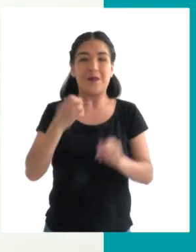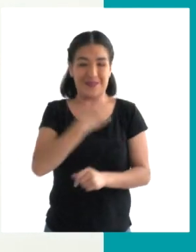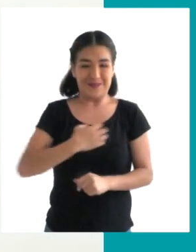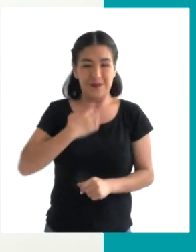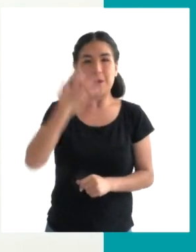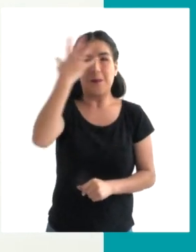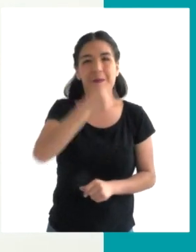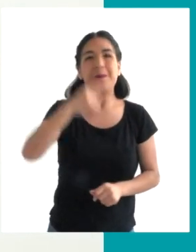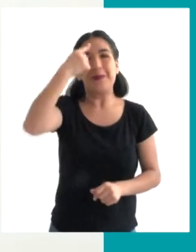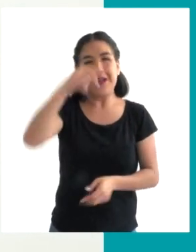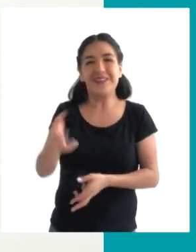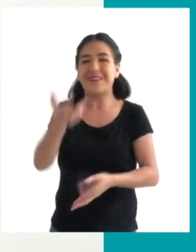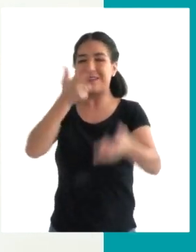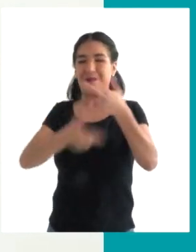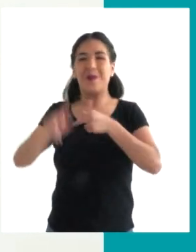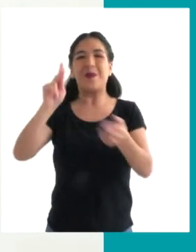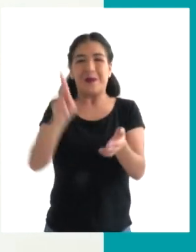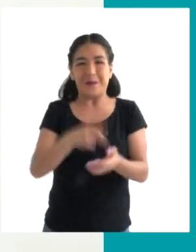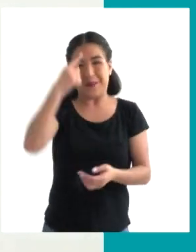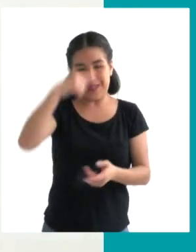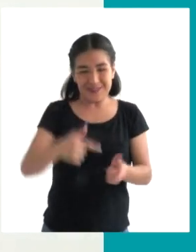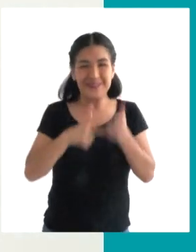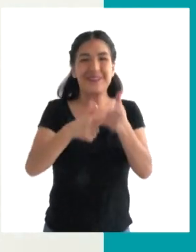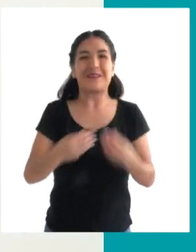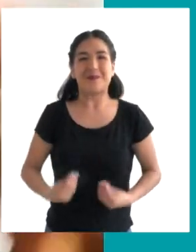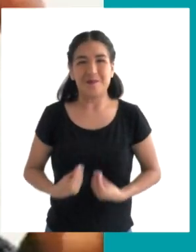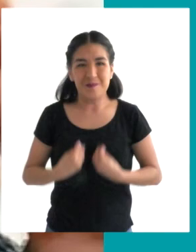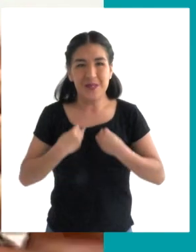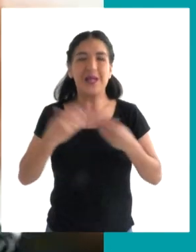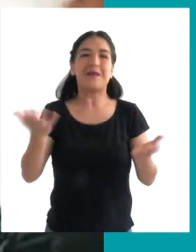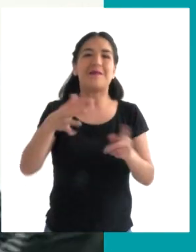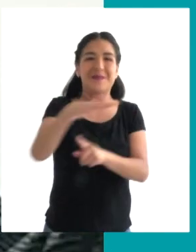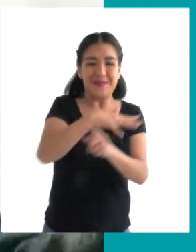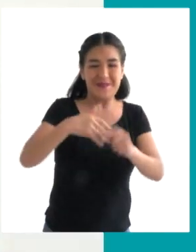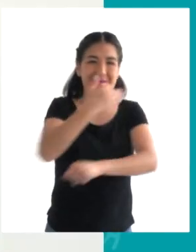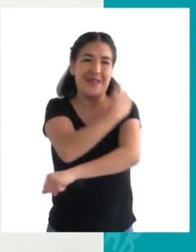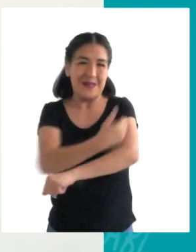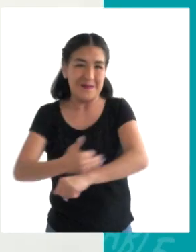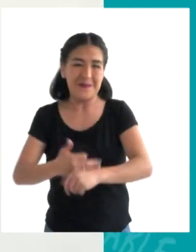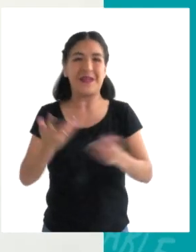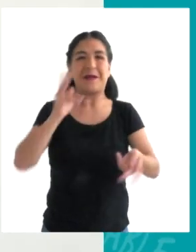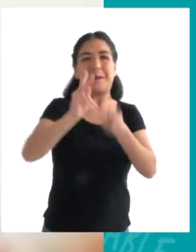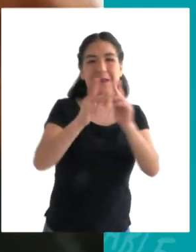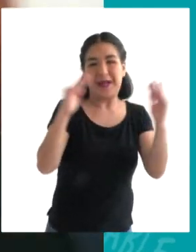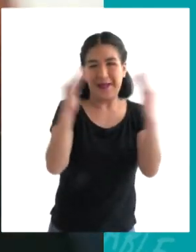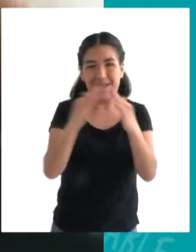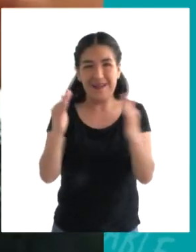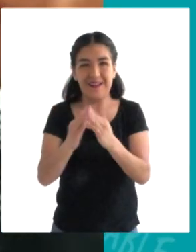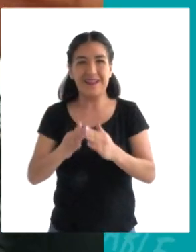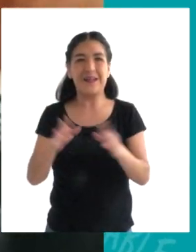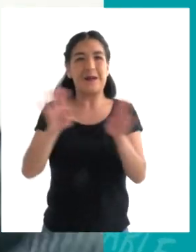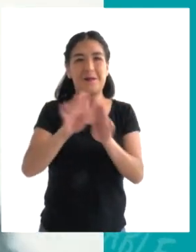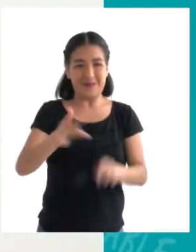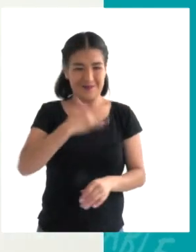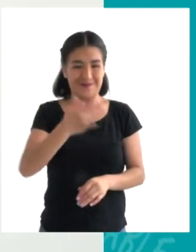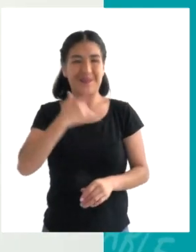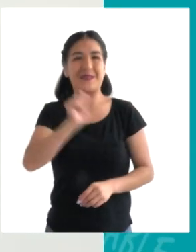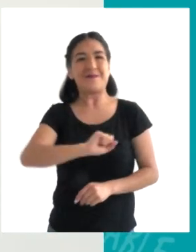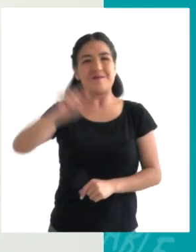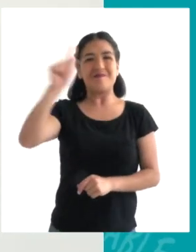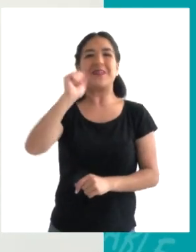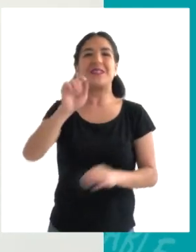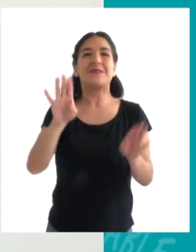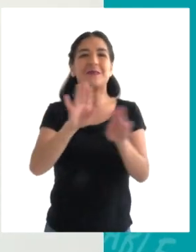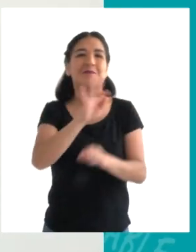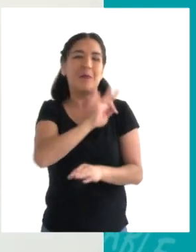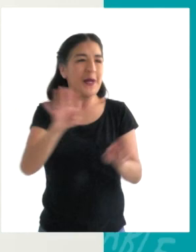para repetir cosas que nos ayudan a sobrevivir, tales como estar en familia, platicar en casa, cuando te sientes exitoso porque lograste hacer una meta